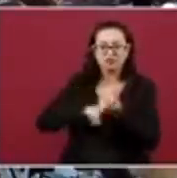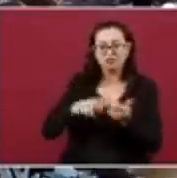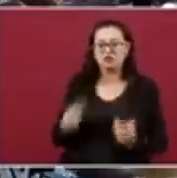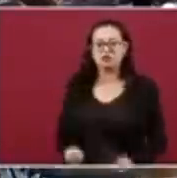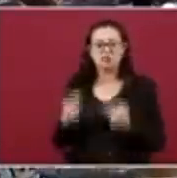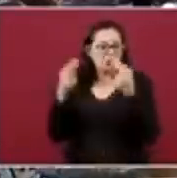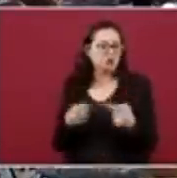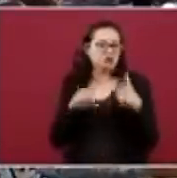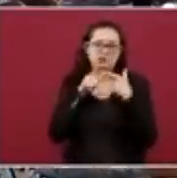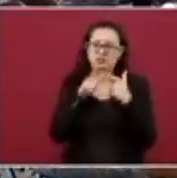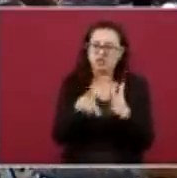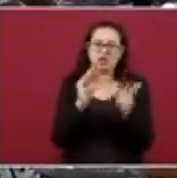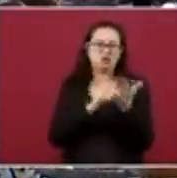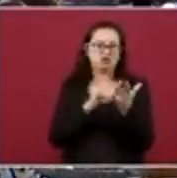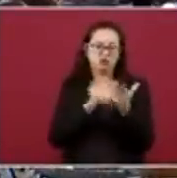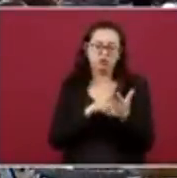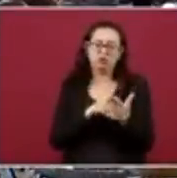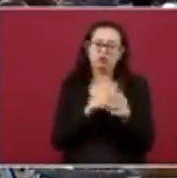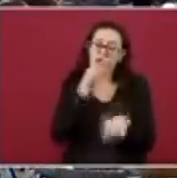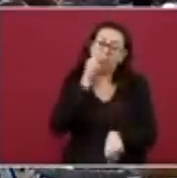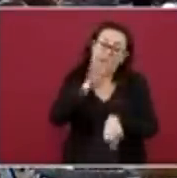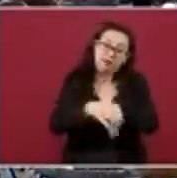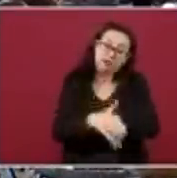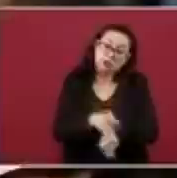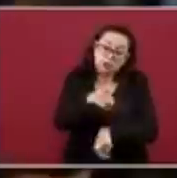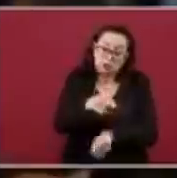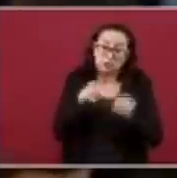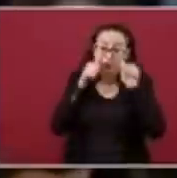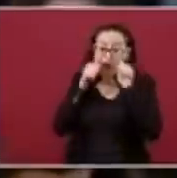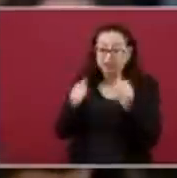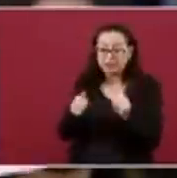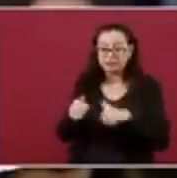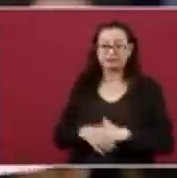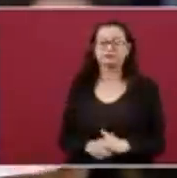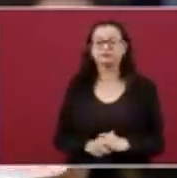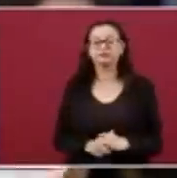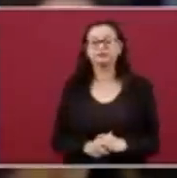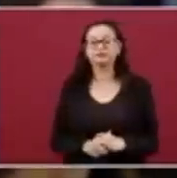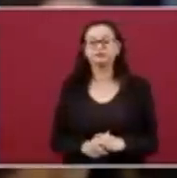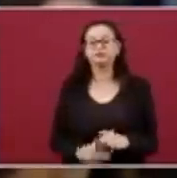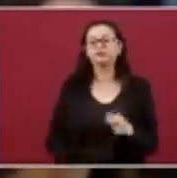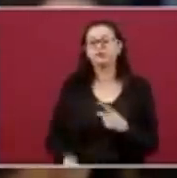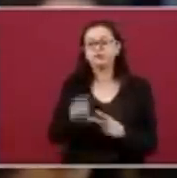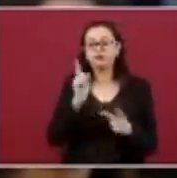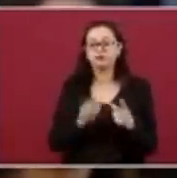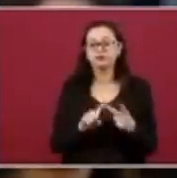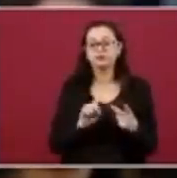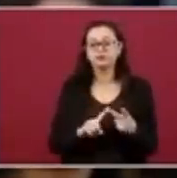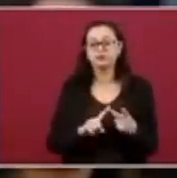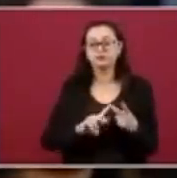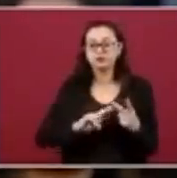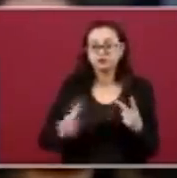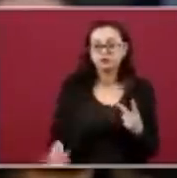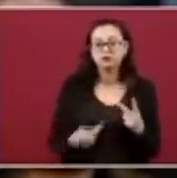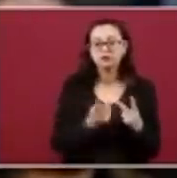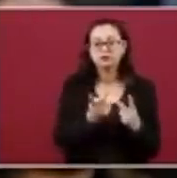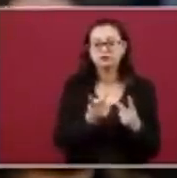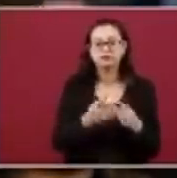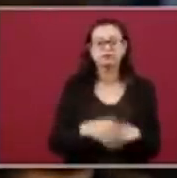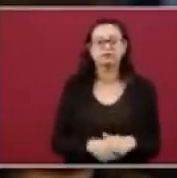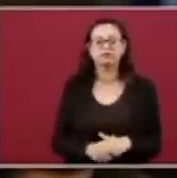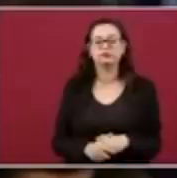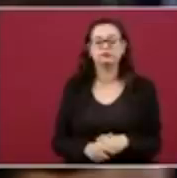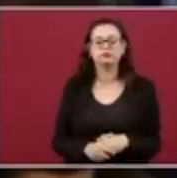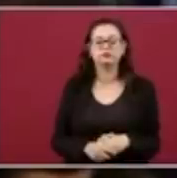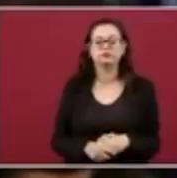negocios, para que usted lo tome en consideración. Y mi segunda pregunta, presidente, las